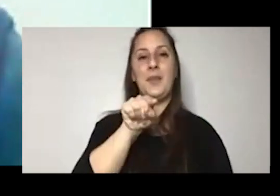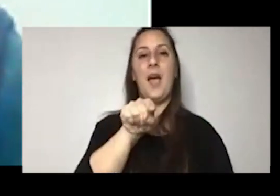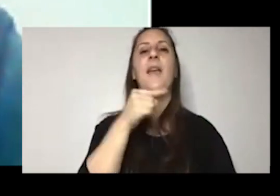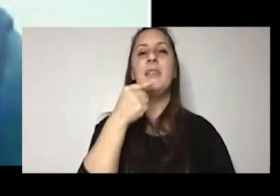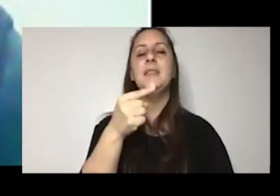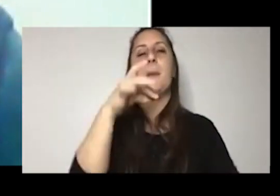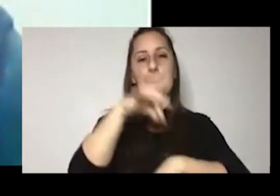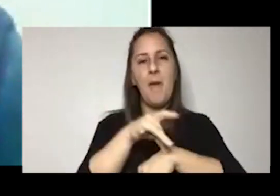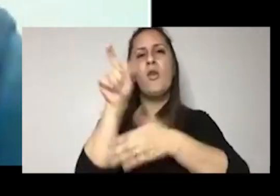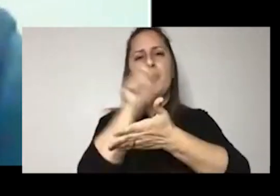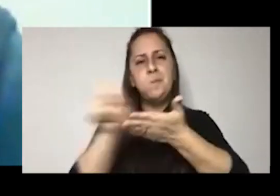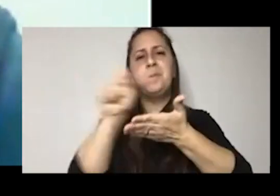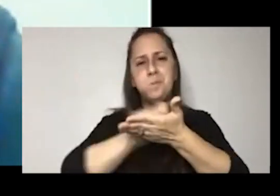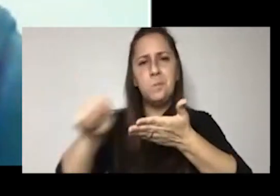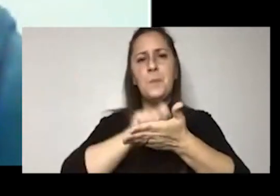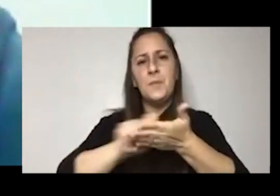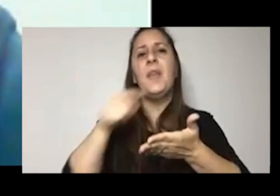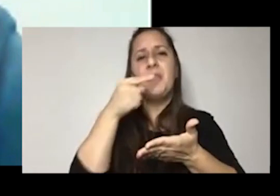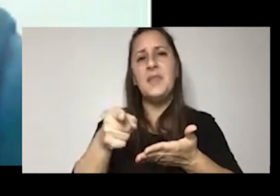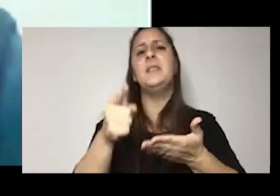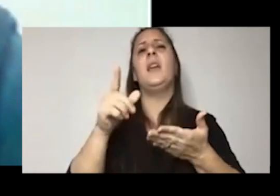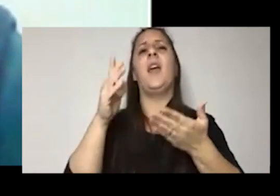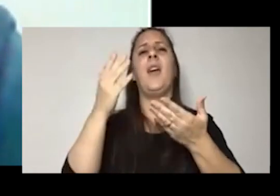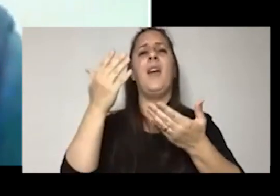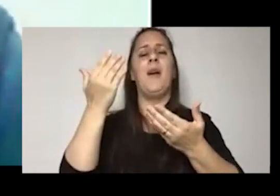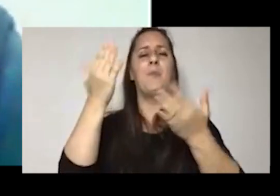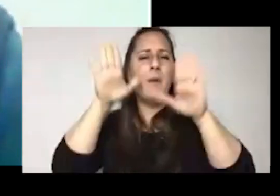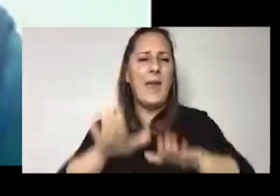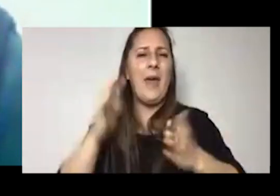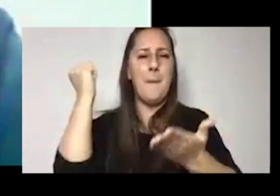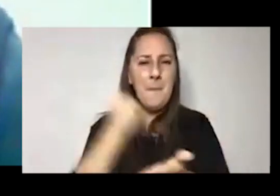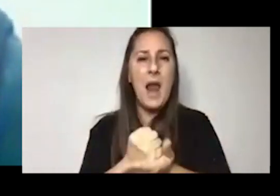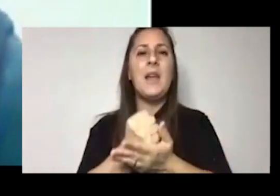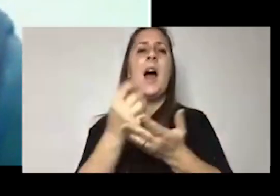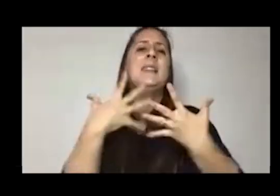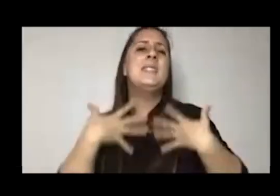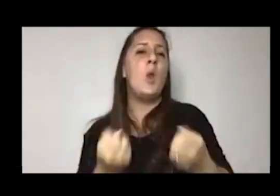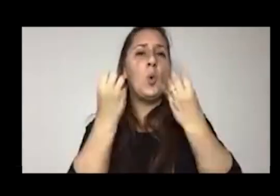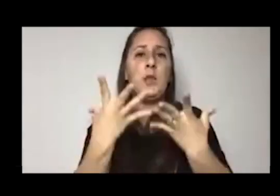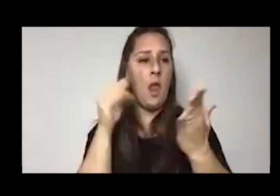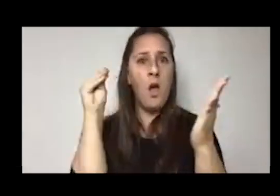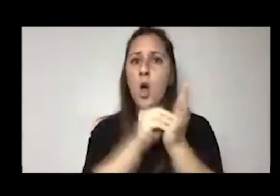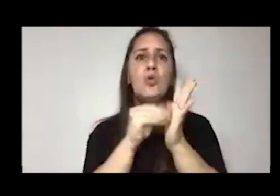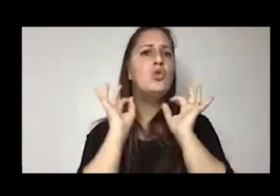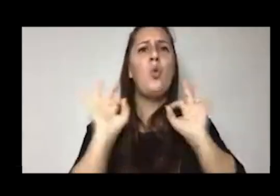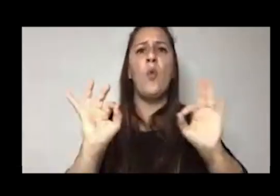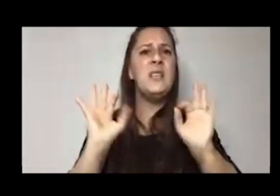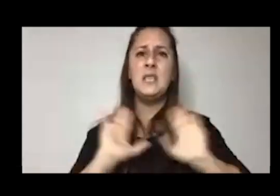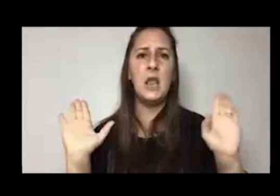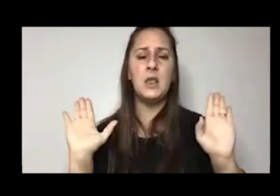certifica justamente tu secuela o tu condición de salud, ya es suficiente. ¿Sí? Muchas veces... ¿Puede ser el